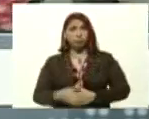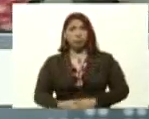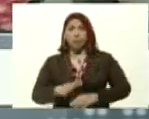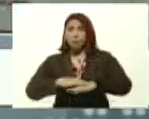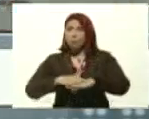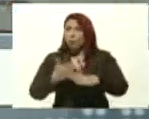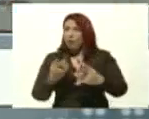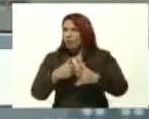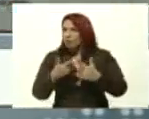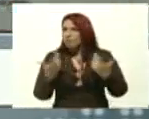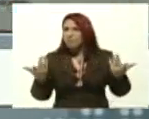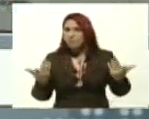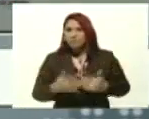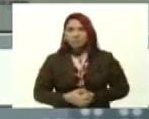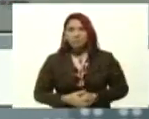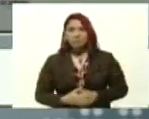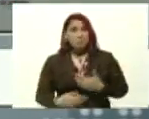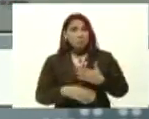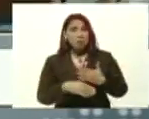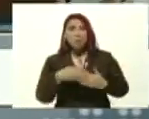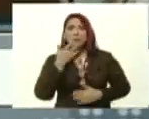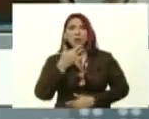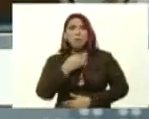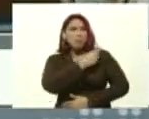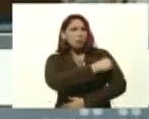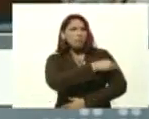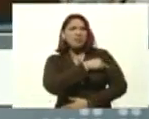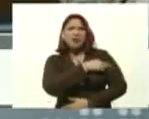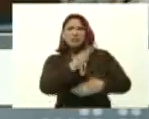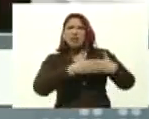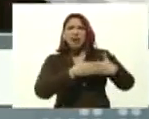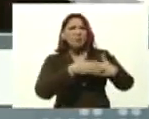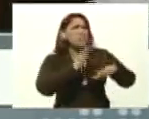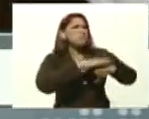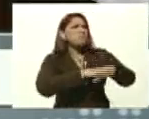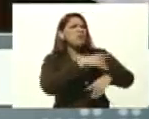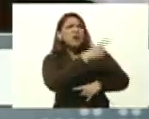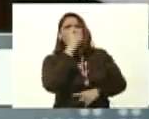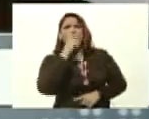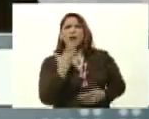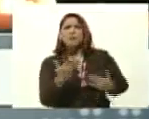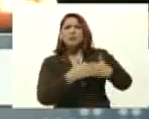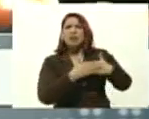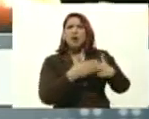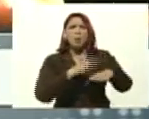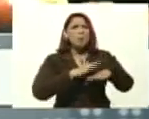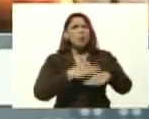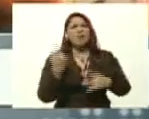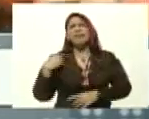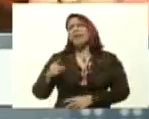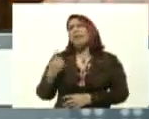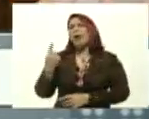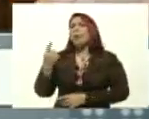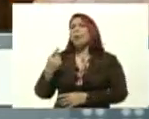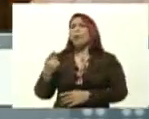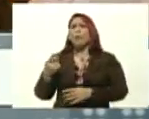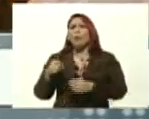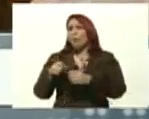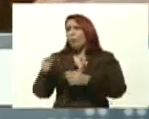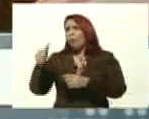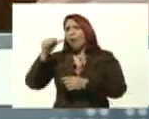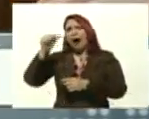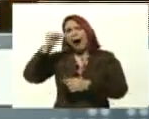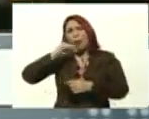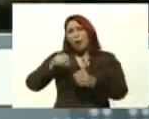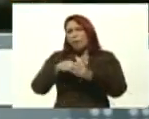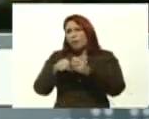entonces vamos por ahí, yo veo ese ambulatorio está cerrado. Sí, lo cerraron hace un año. ¿Y por qué? Porque tenía una fuga de agua. ¡Ay, no podían